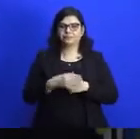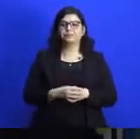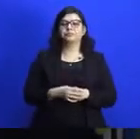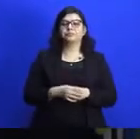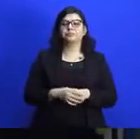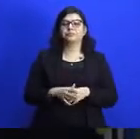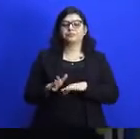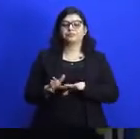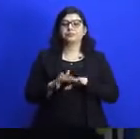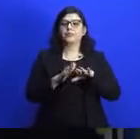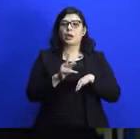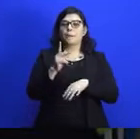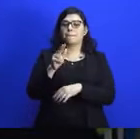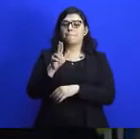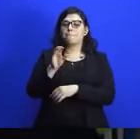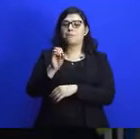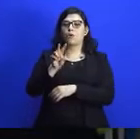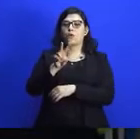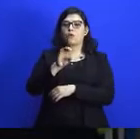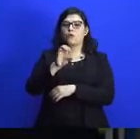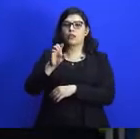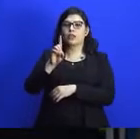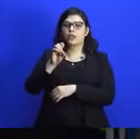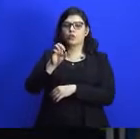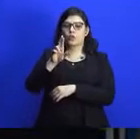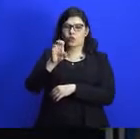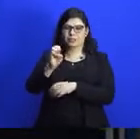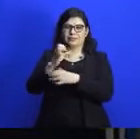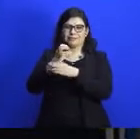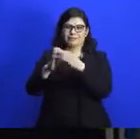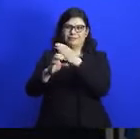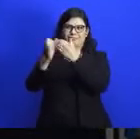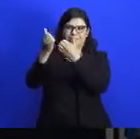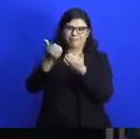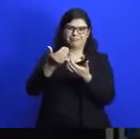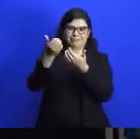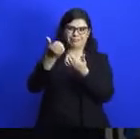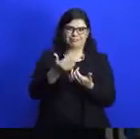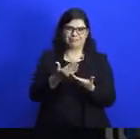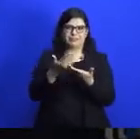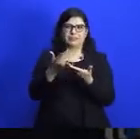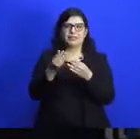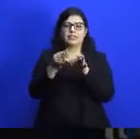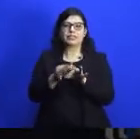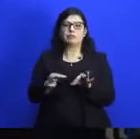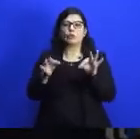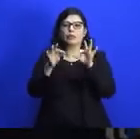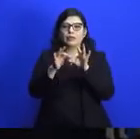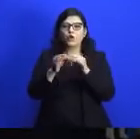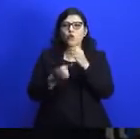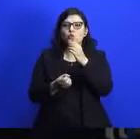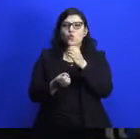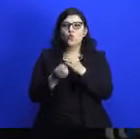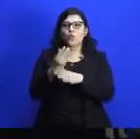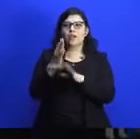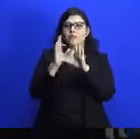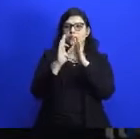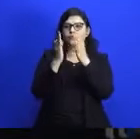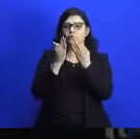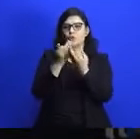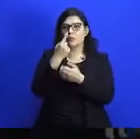y pequeños productores, es abrir canales de comercialización para su